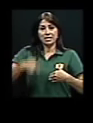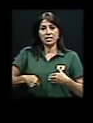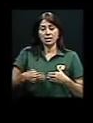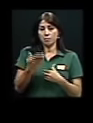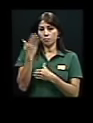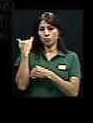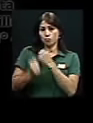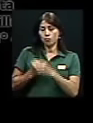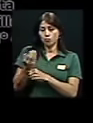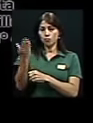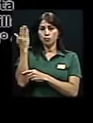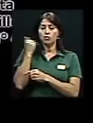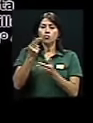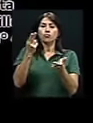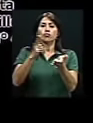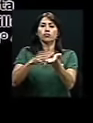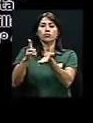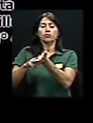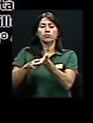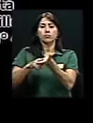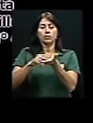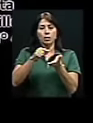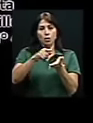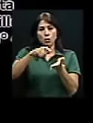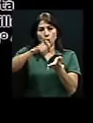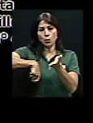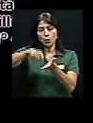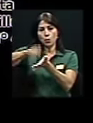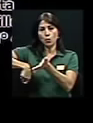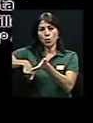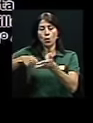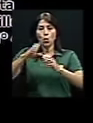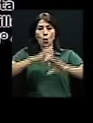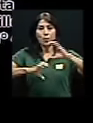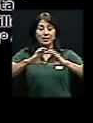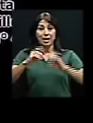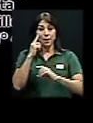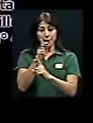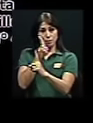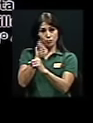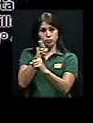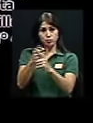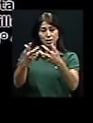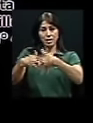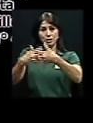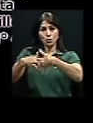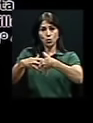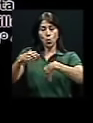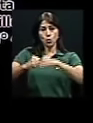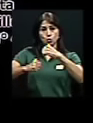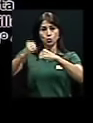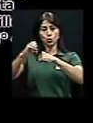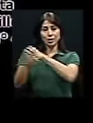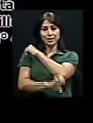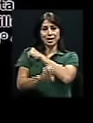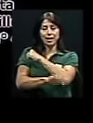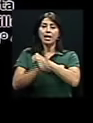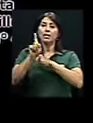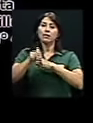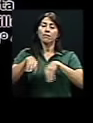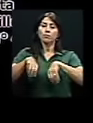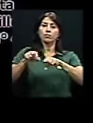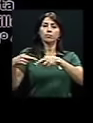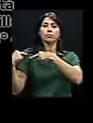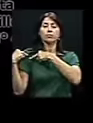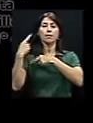del mismo año un contrato comercial para que sea esta constructora extranjera la encargada de ejecutar las obras de ampliación